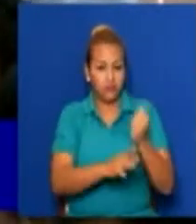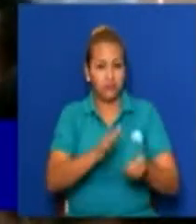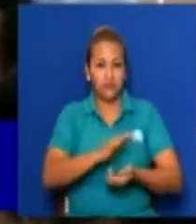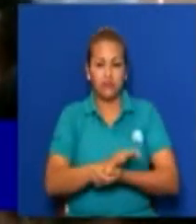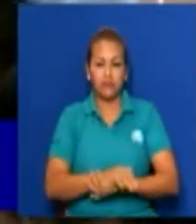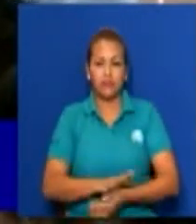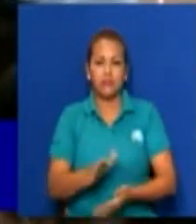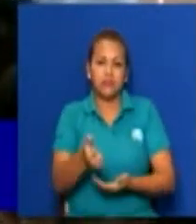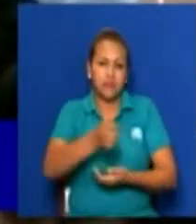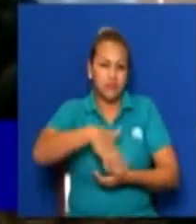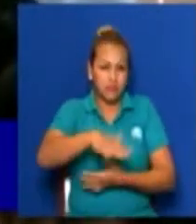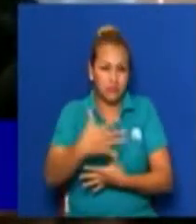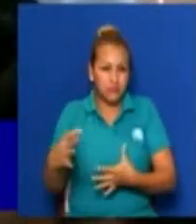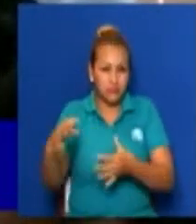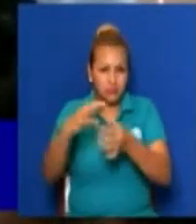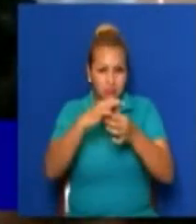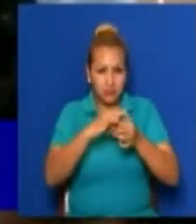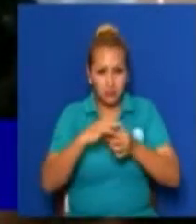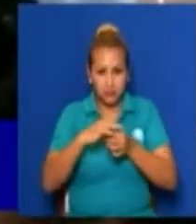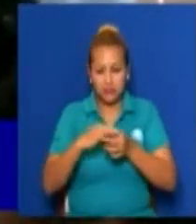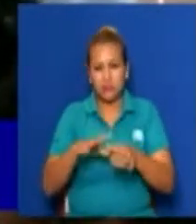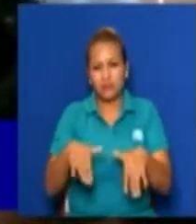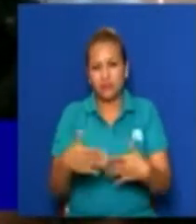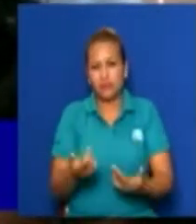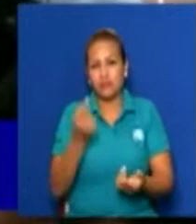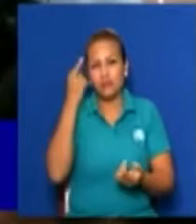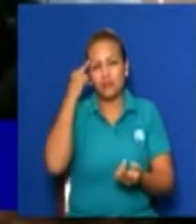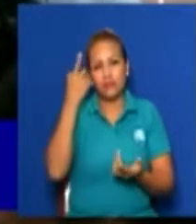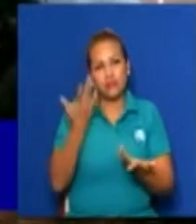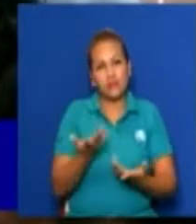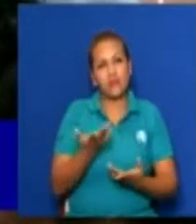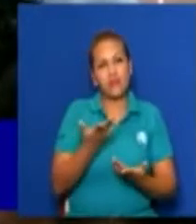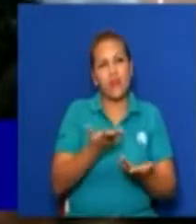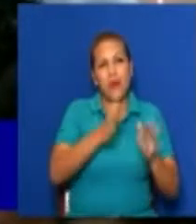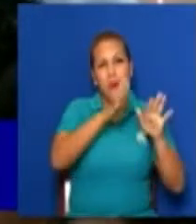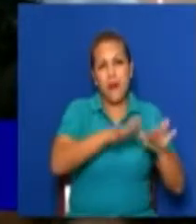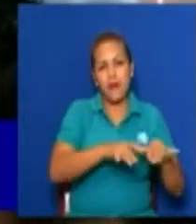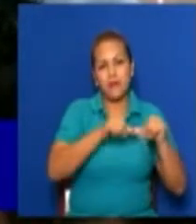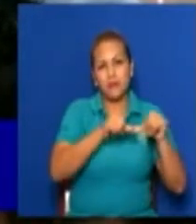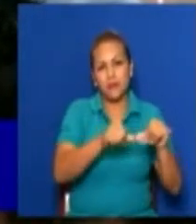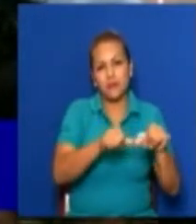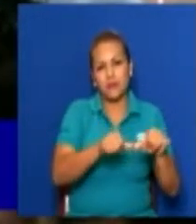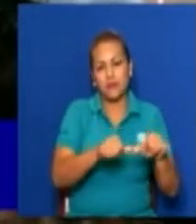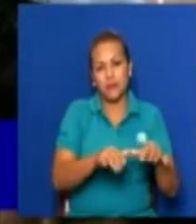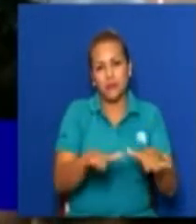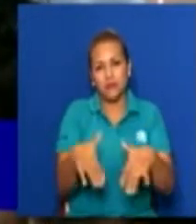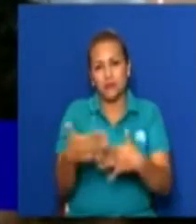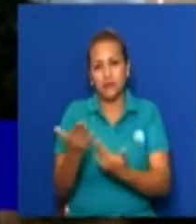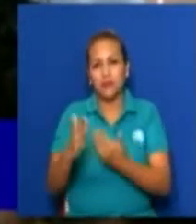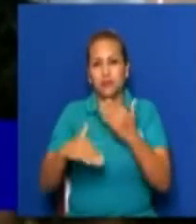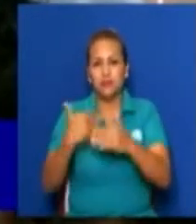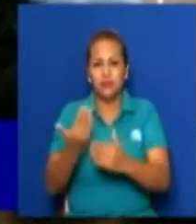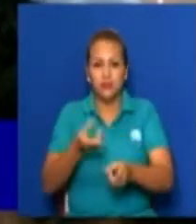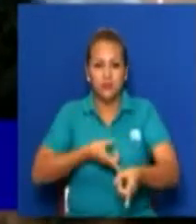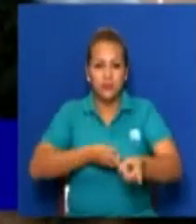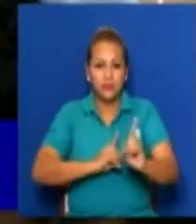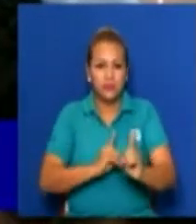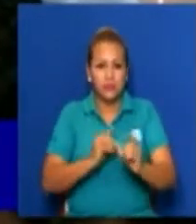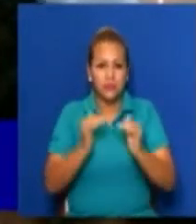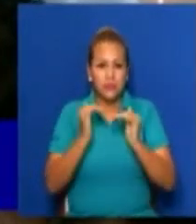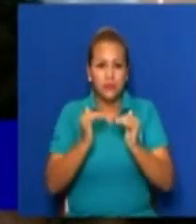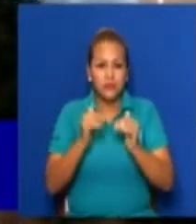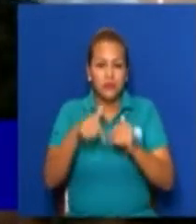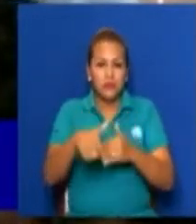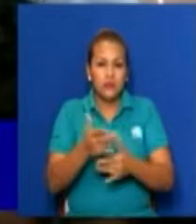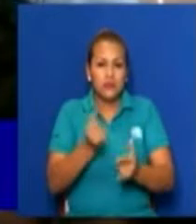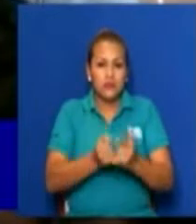Estoy asociando ahorita el establecimiento de mecanismos que tiendan a establecer la equidad de la remuneración